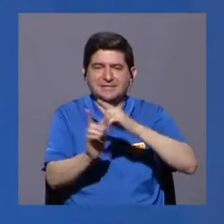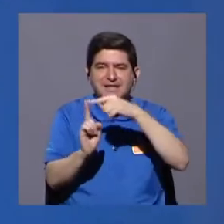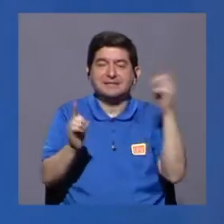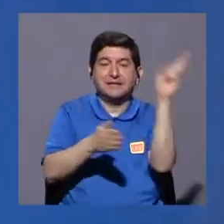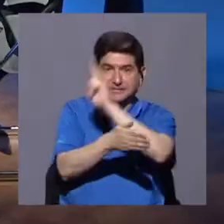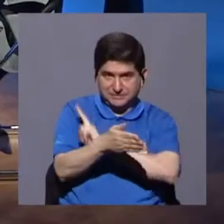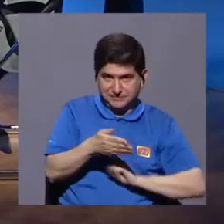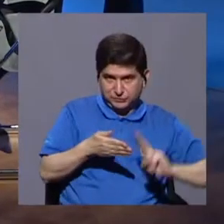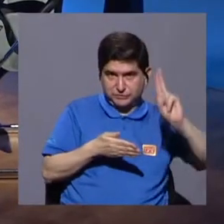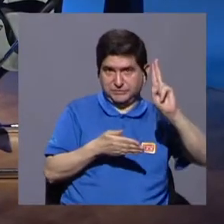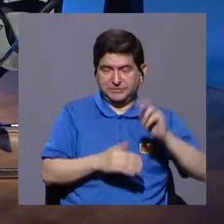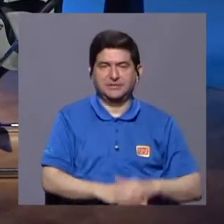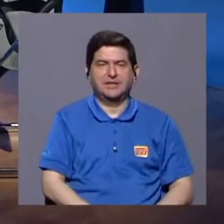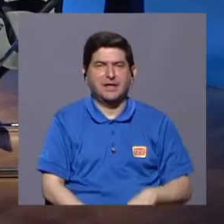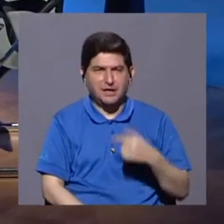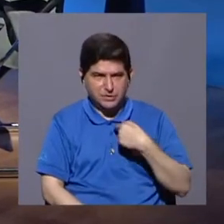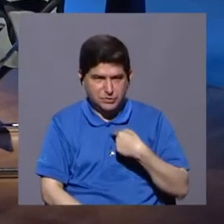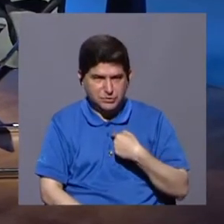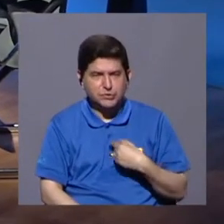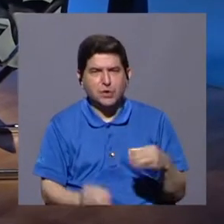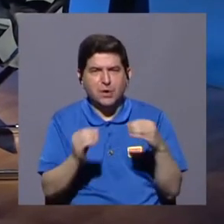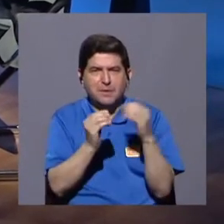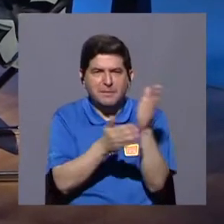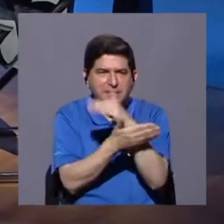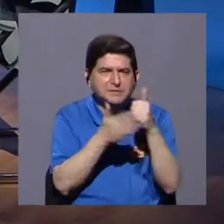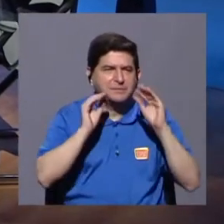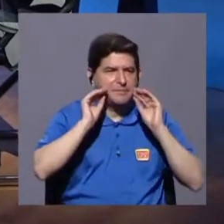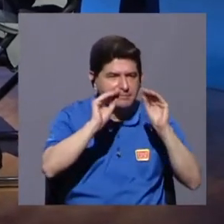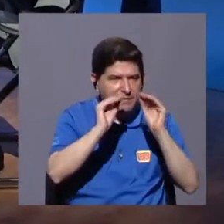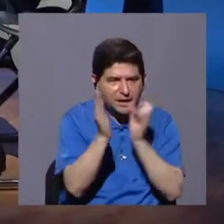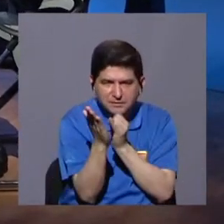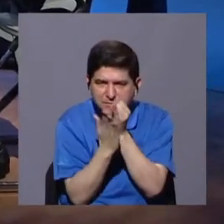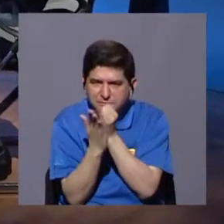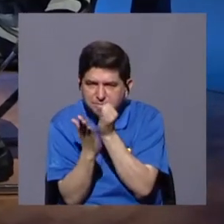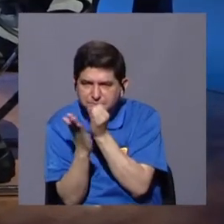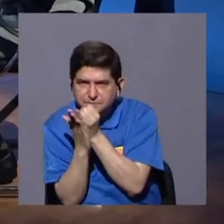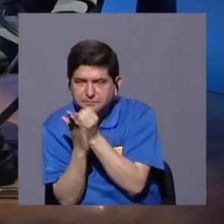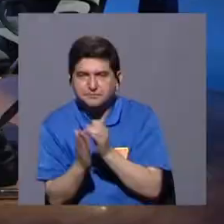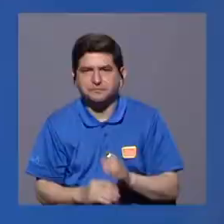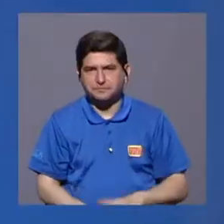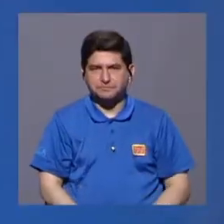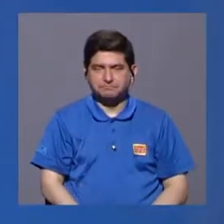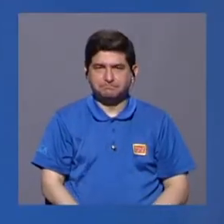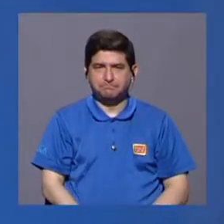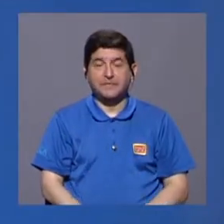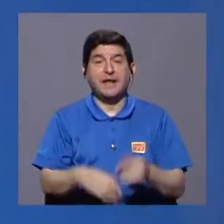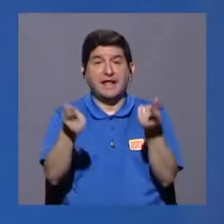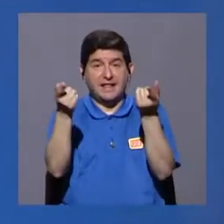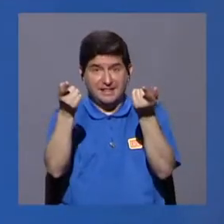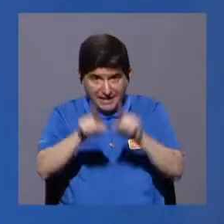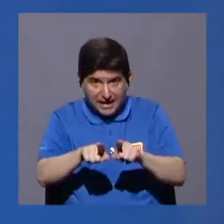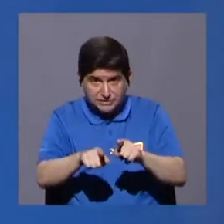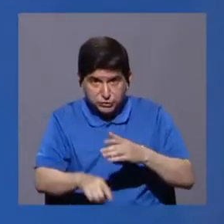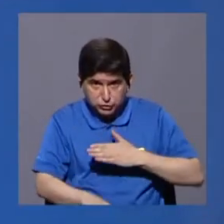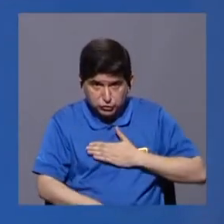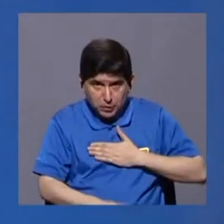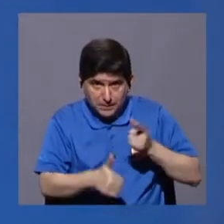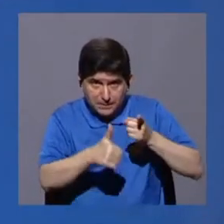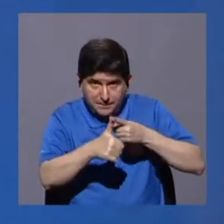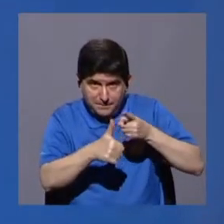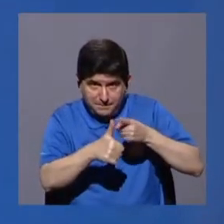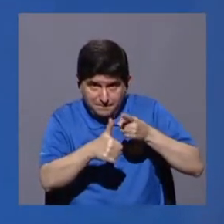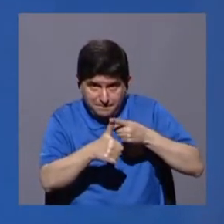academia dedicando un poco más a la parte de docencia investigación así que bueno de hecho mi primer